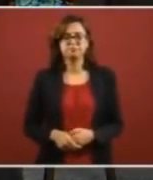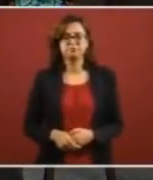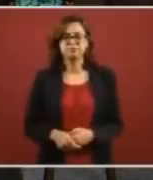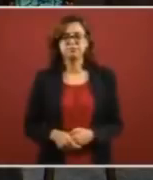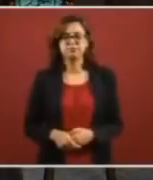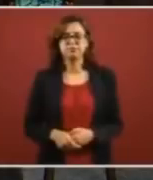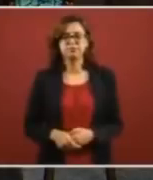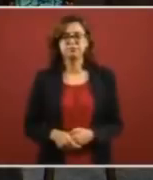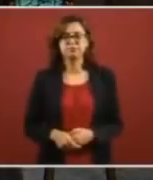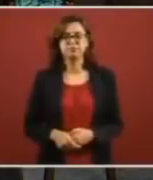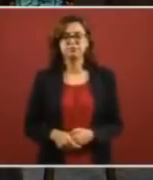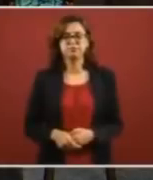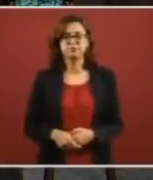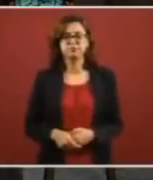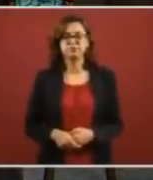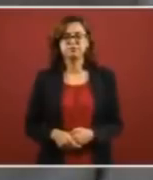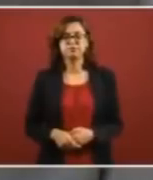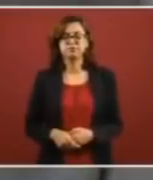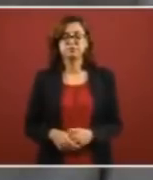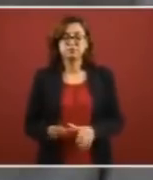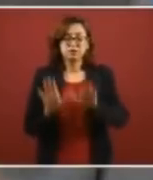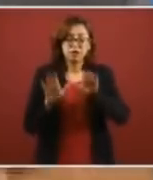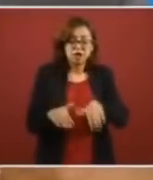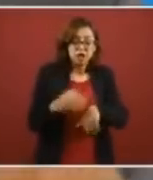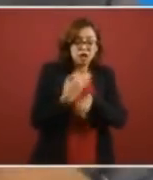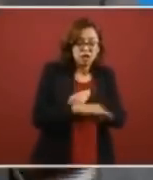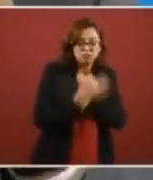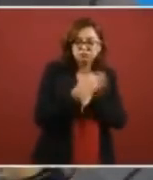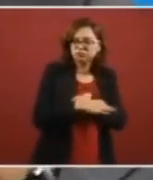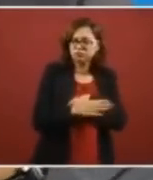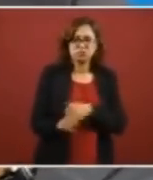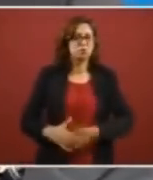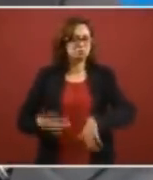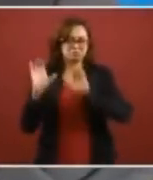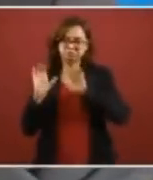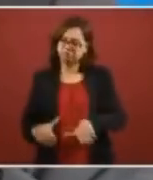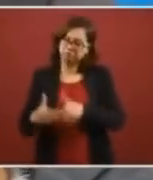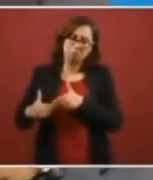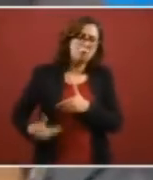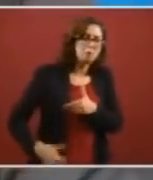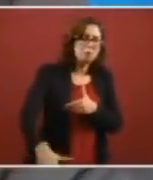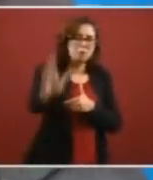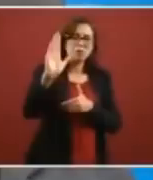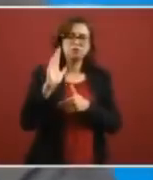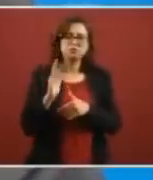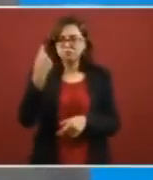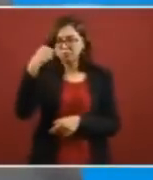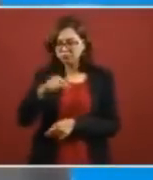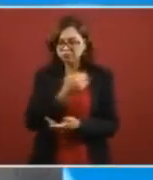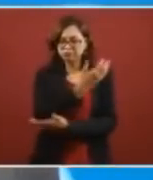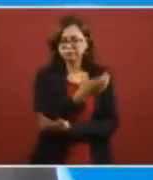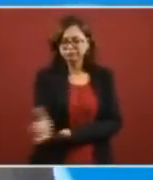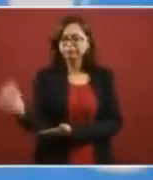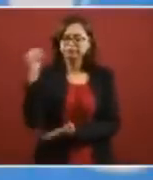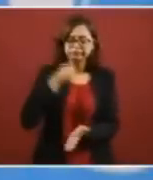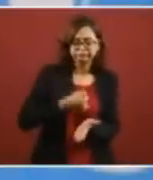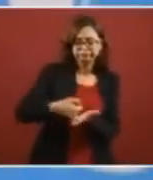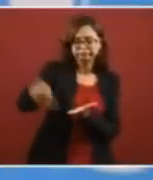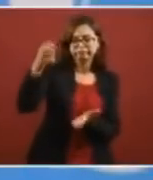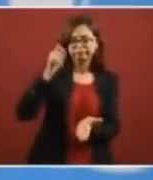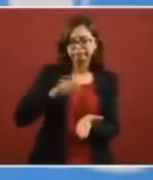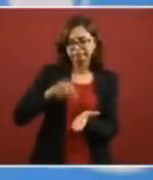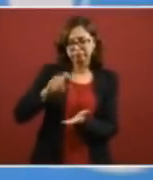No es empleo temporal, es permanente, para que cultiven, para que siembren